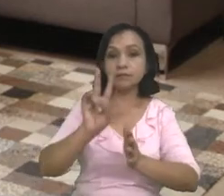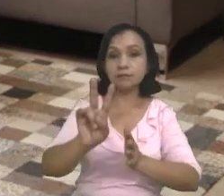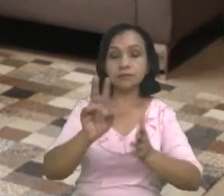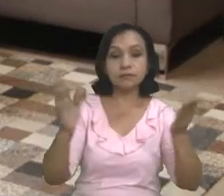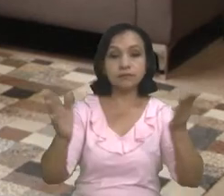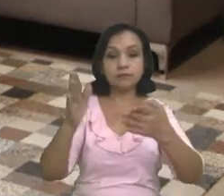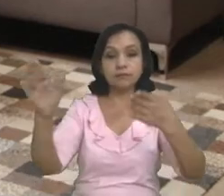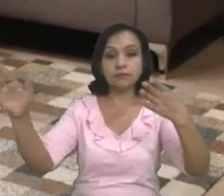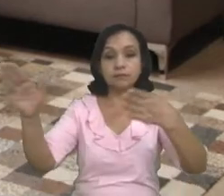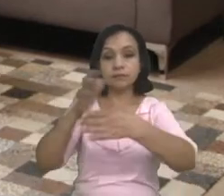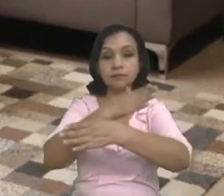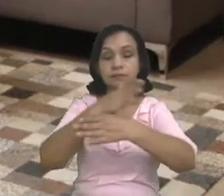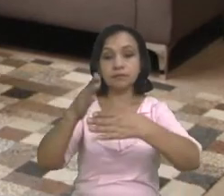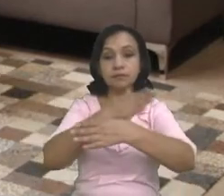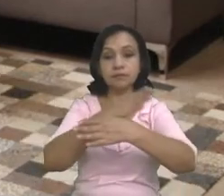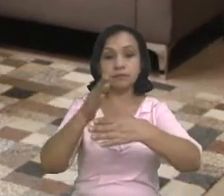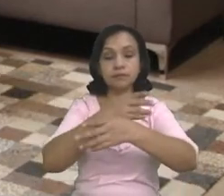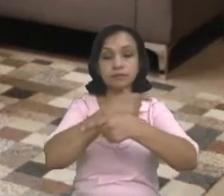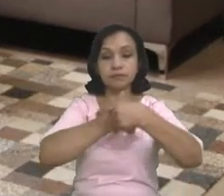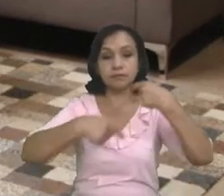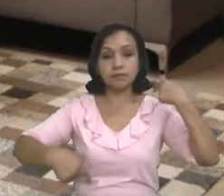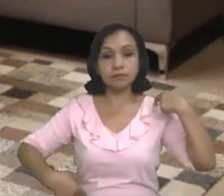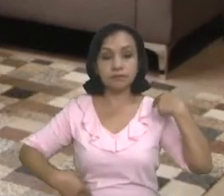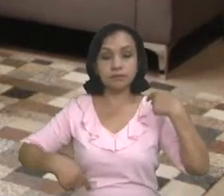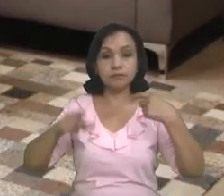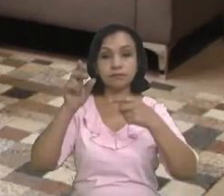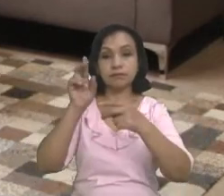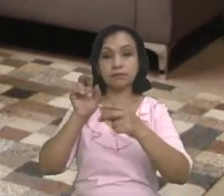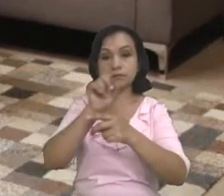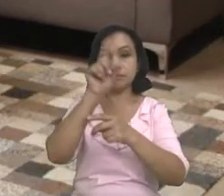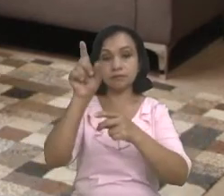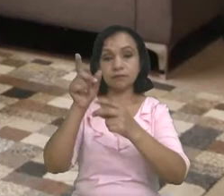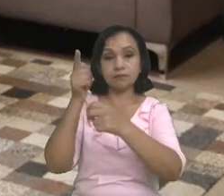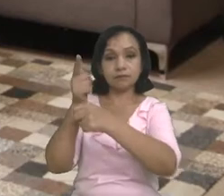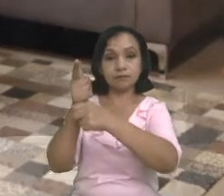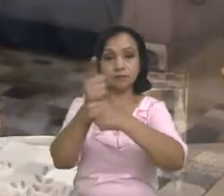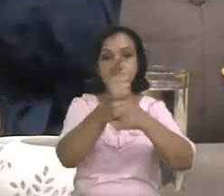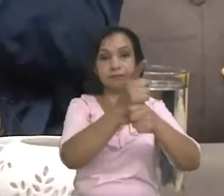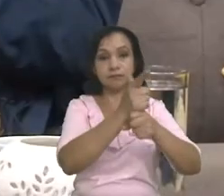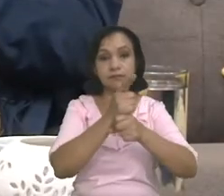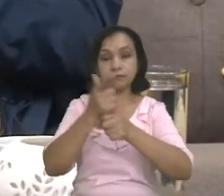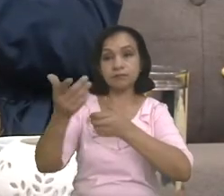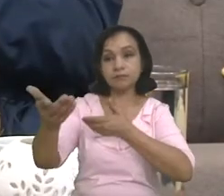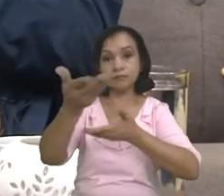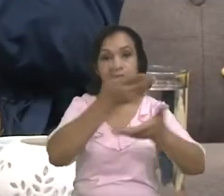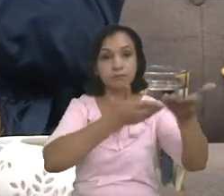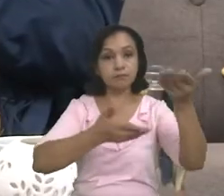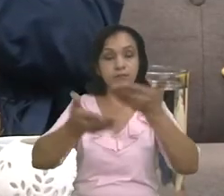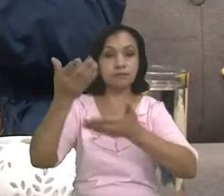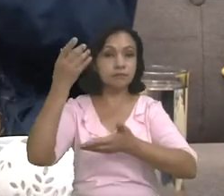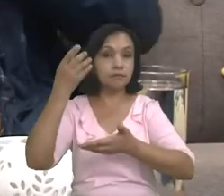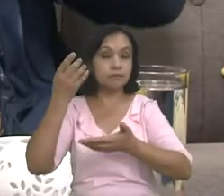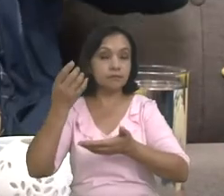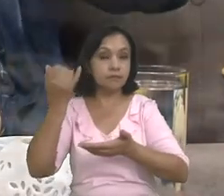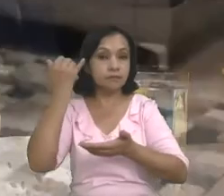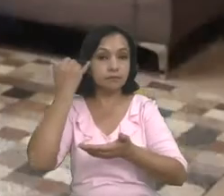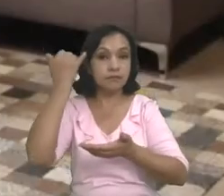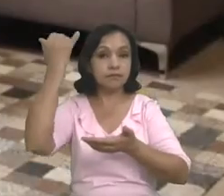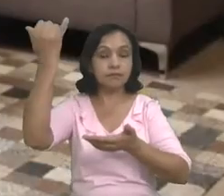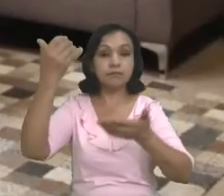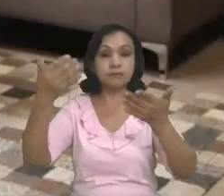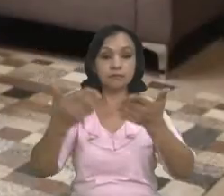presidentes del sica se reunieron en forma virtual a través de una videoconferencia en la que intercambiaron opiniones pero también emitieron